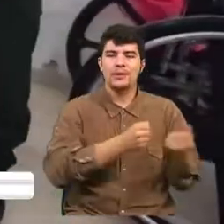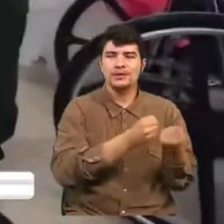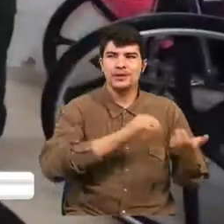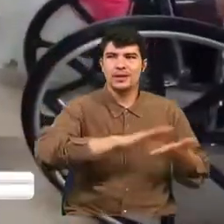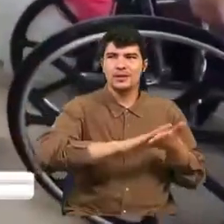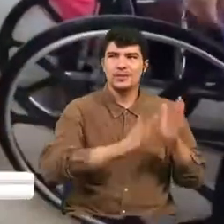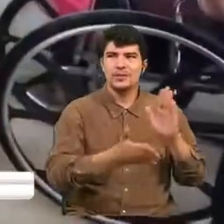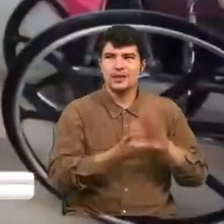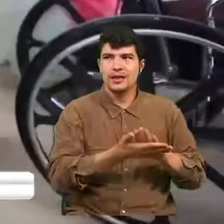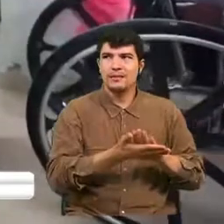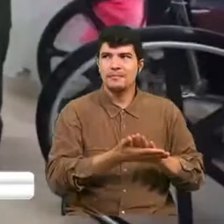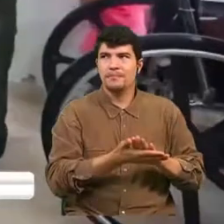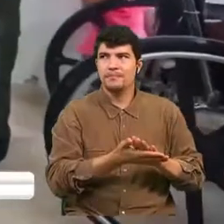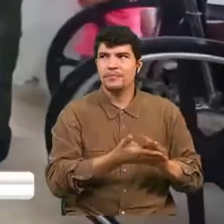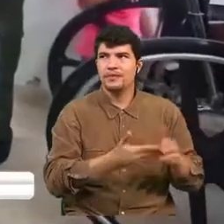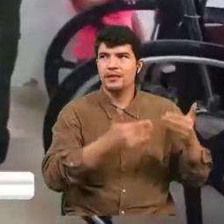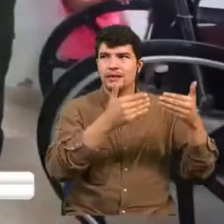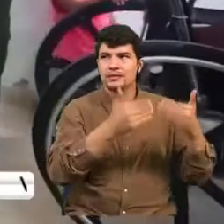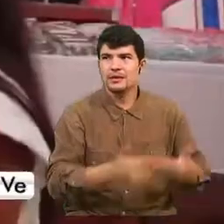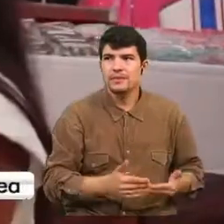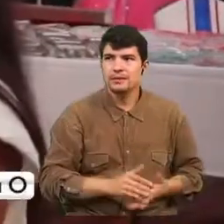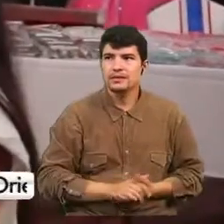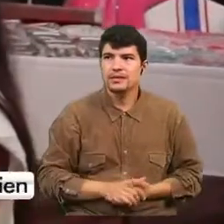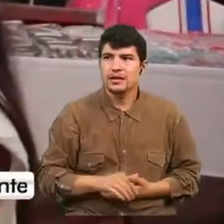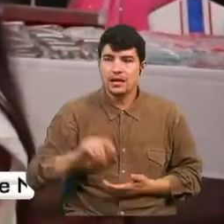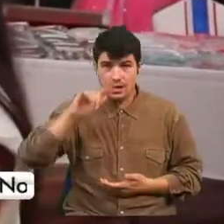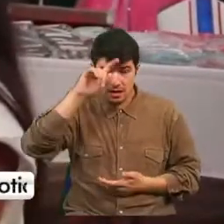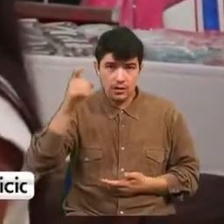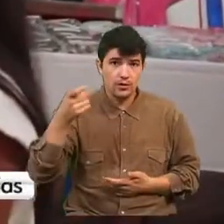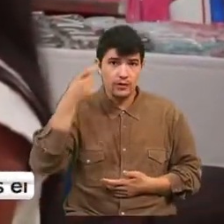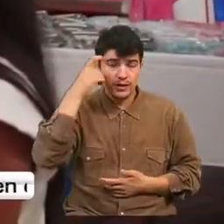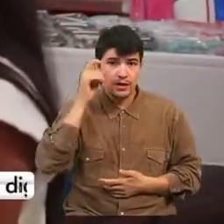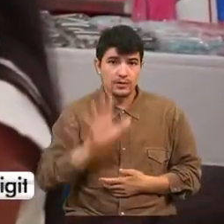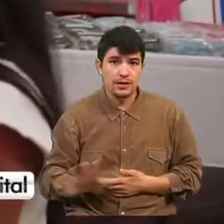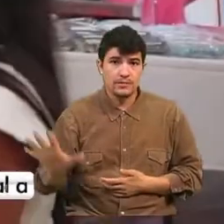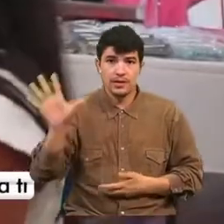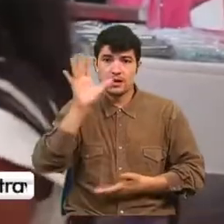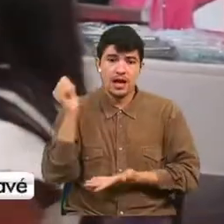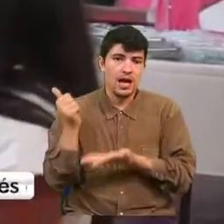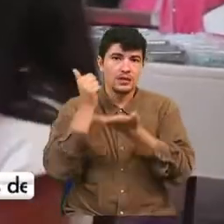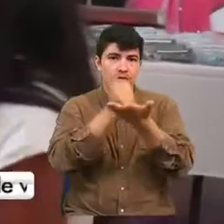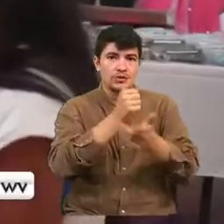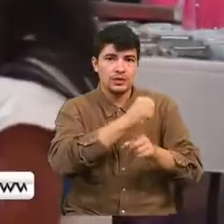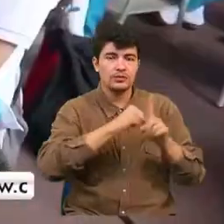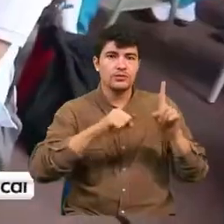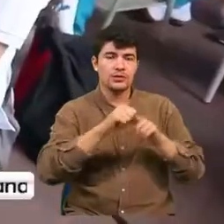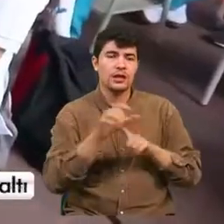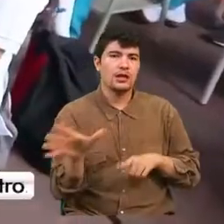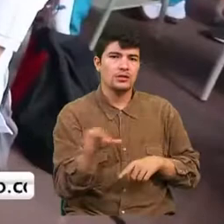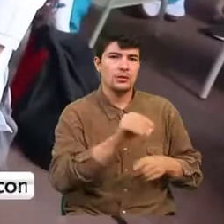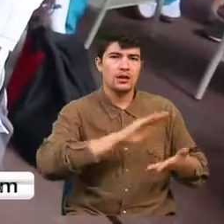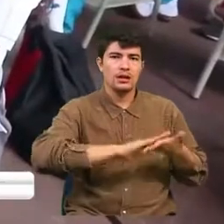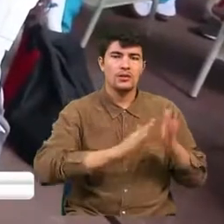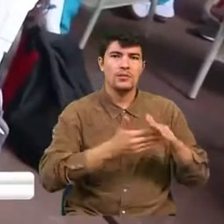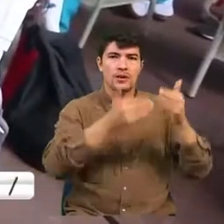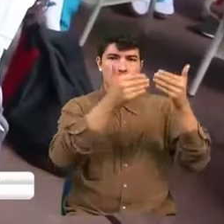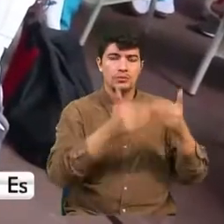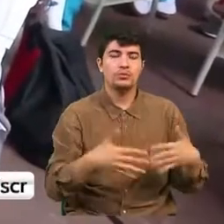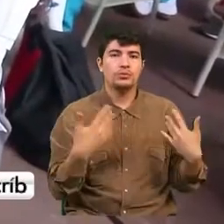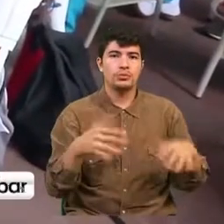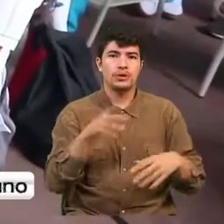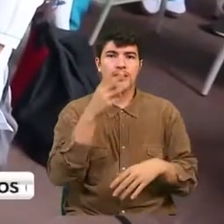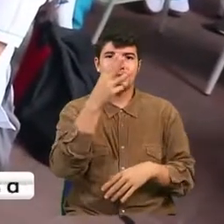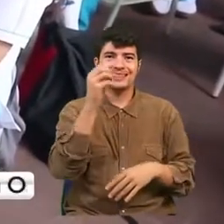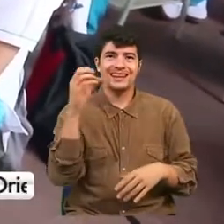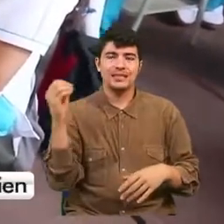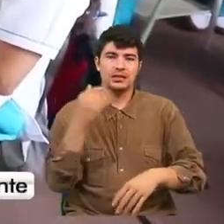de nuestros municipios. En total, el gobierno departamental ha invertido en ayudas sociales para la población con discapacidad más de